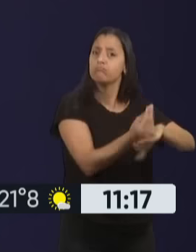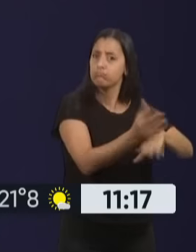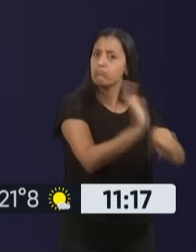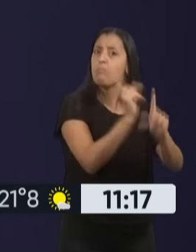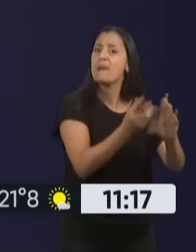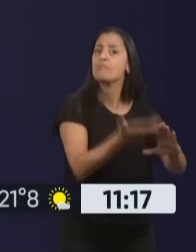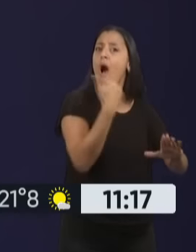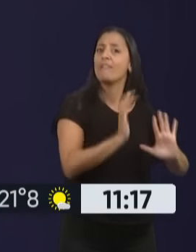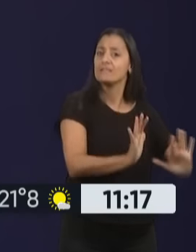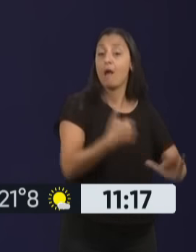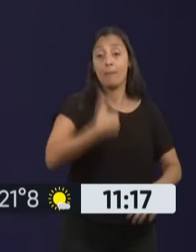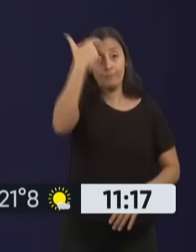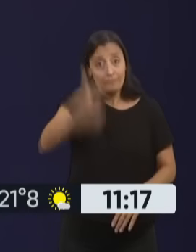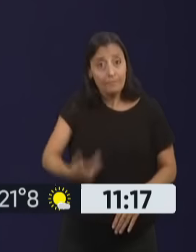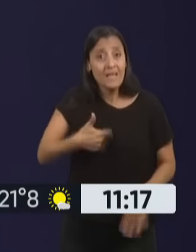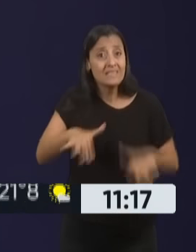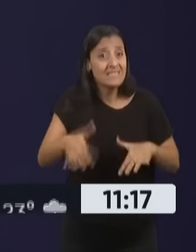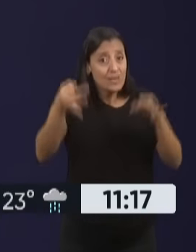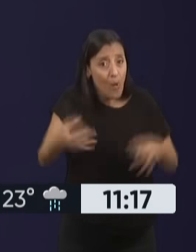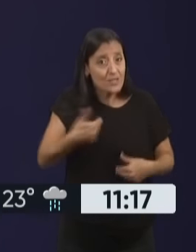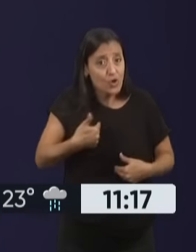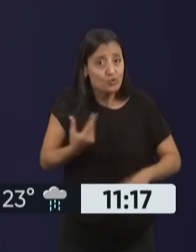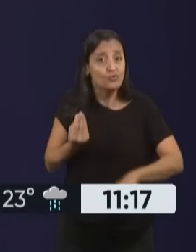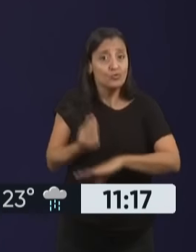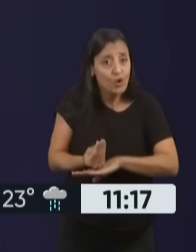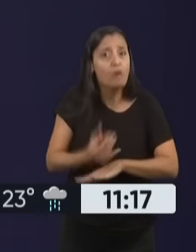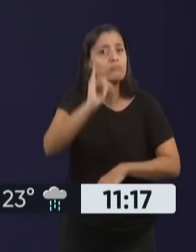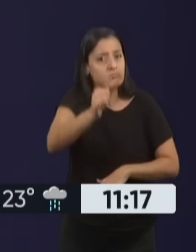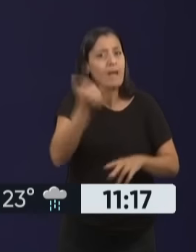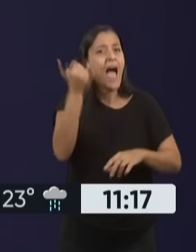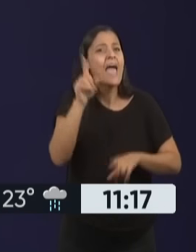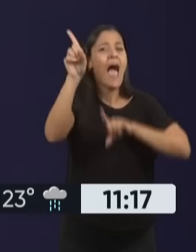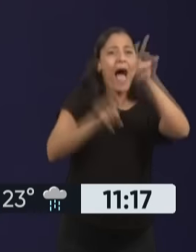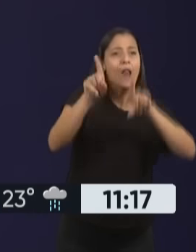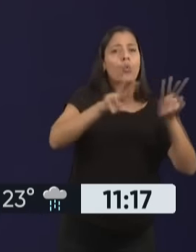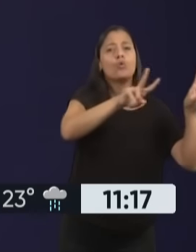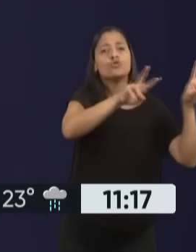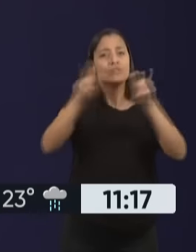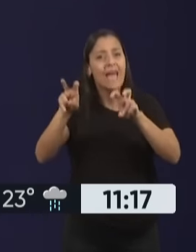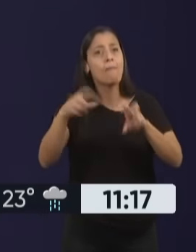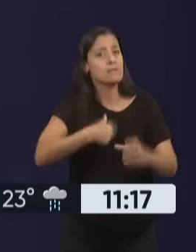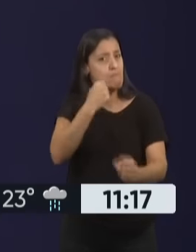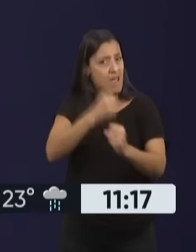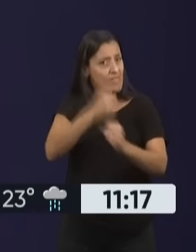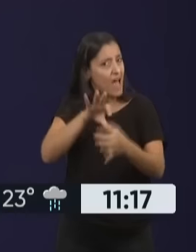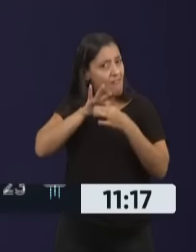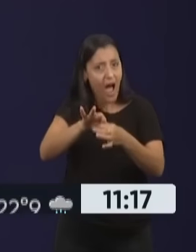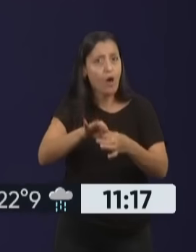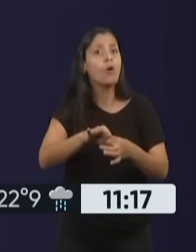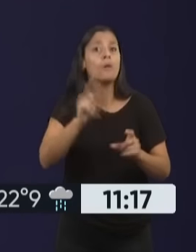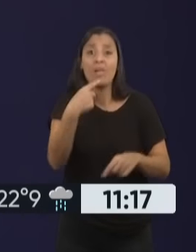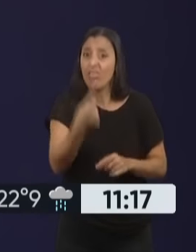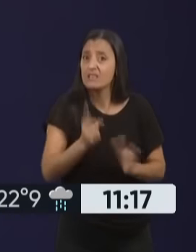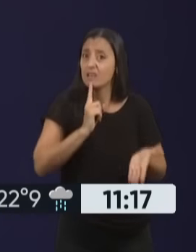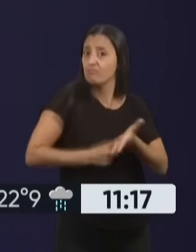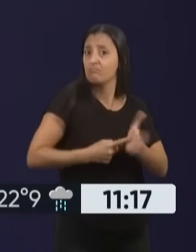en mi caso particular efectivamente yo debí por temas también estrictos a la tarea lo dice en el decreto